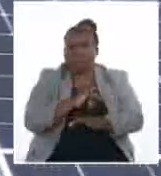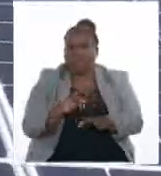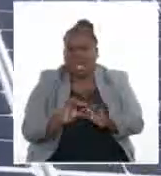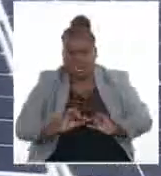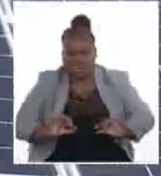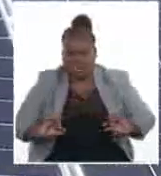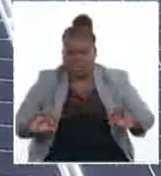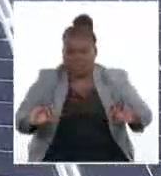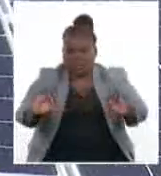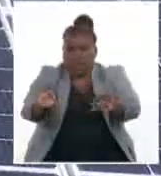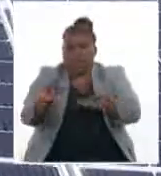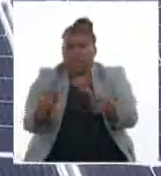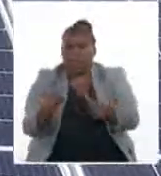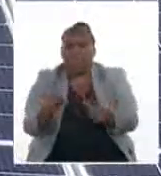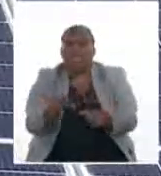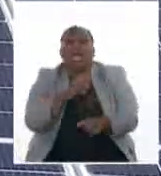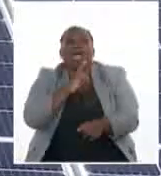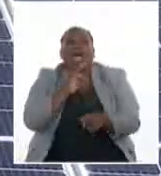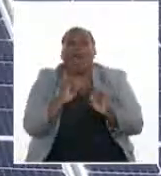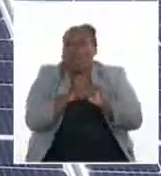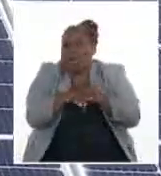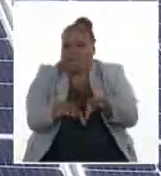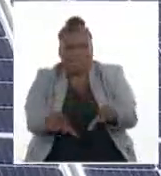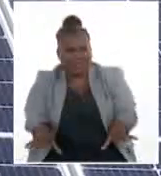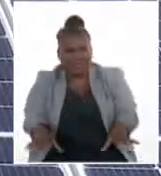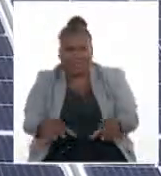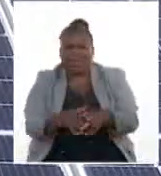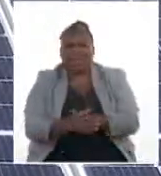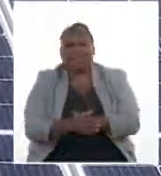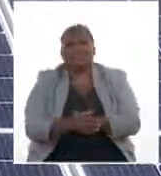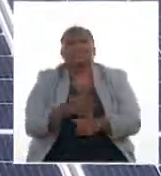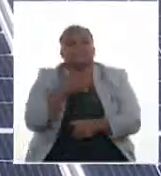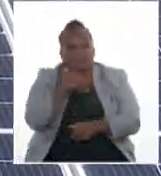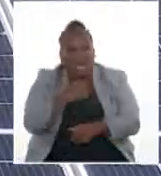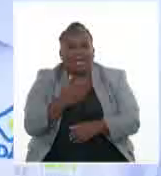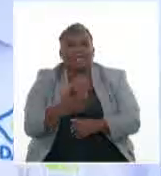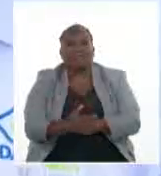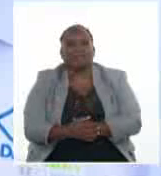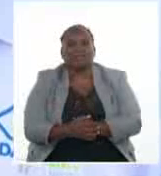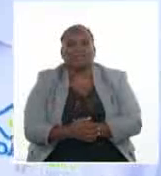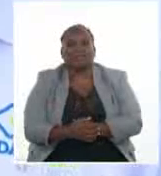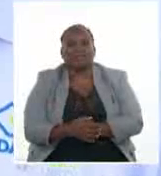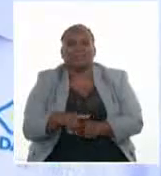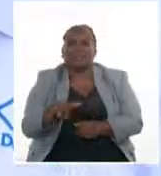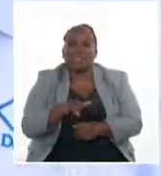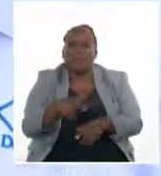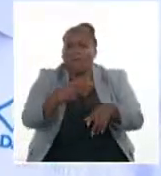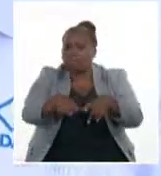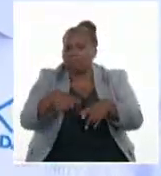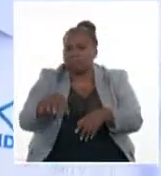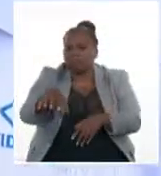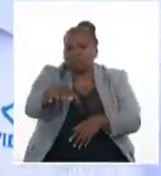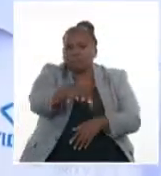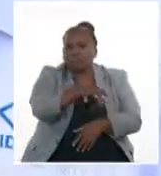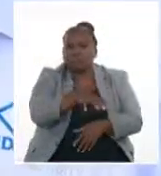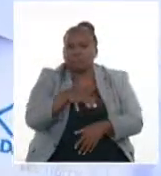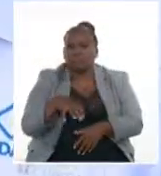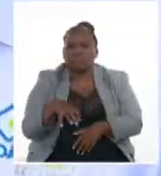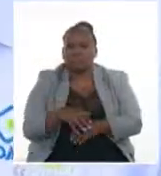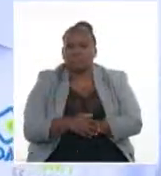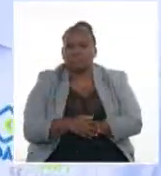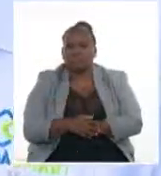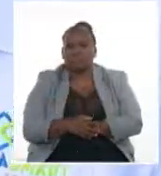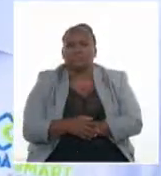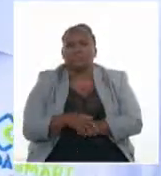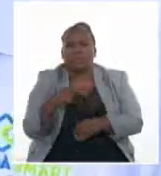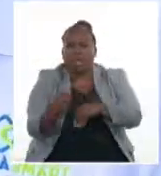en el territorio, por tanto se reporta un beneficio porque, bueno, tenemos más agua. Y en los otros casos, bueno, logramos